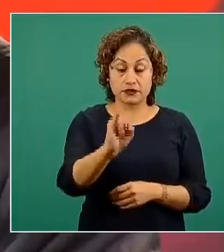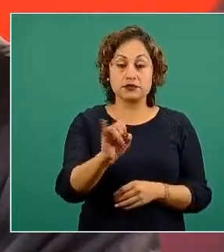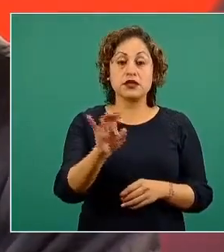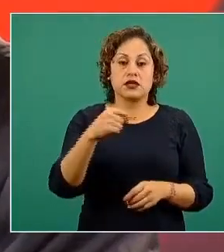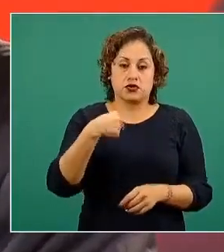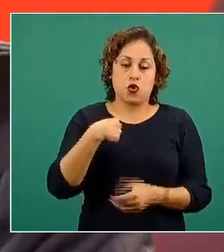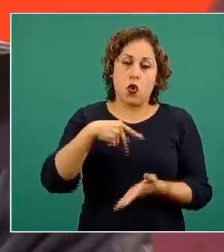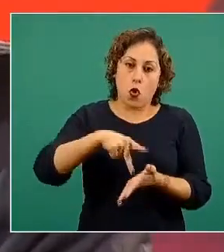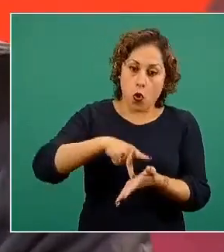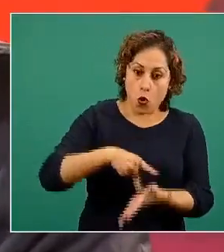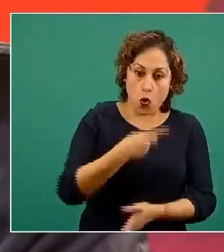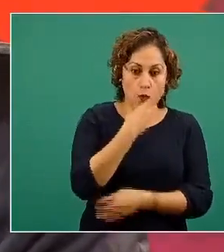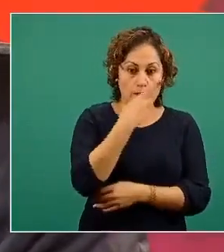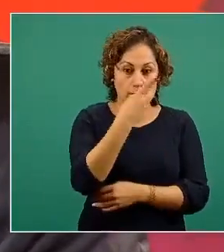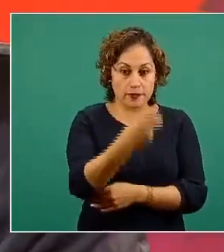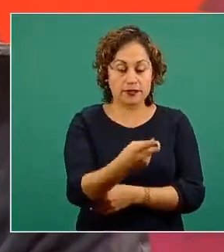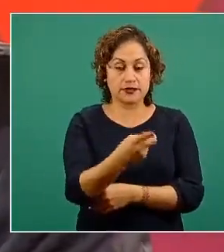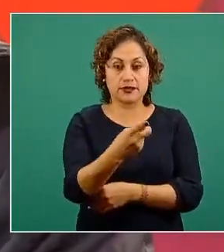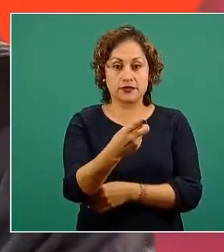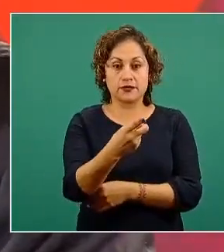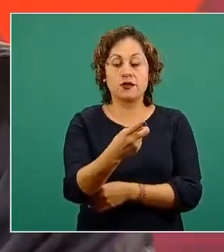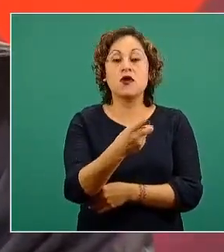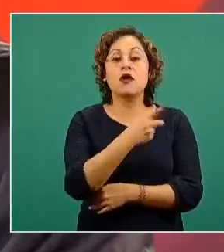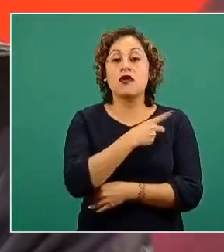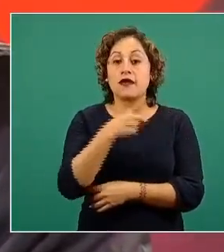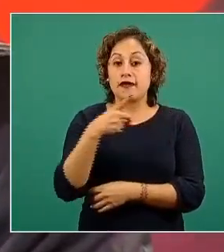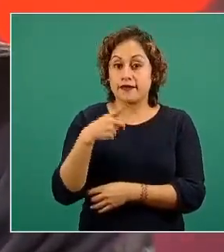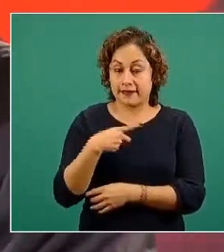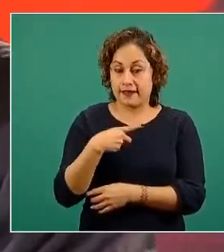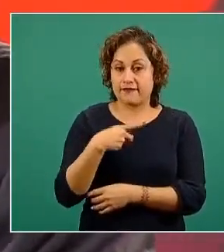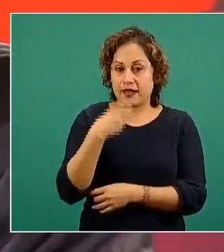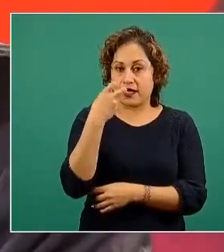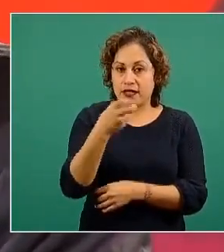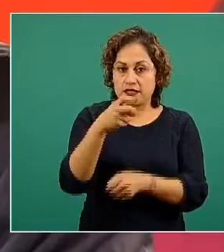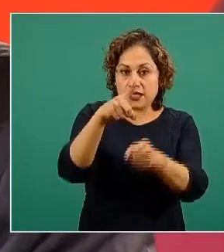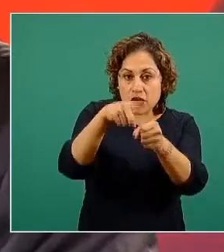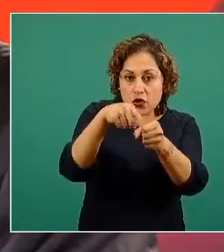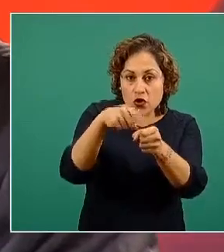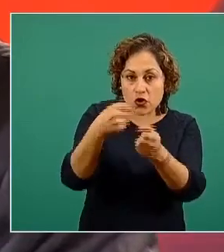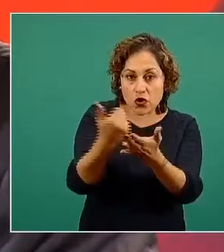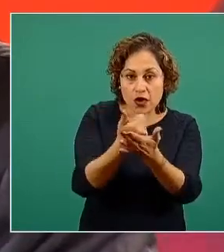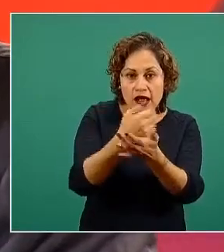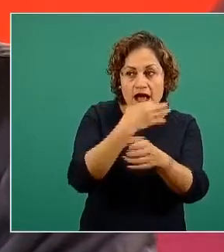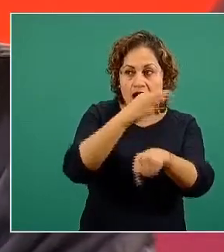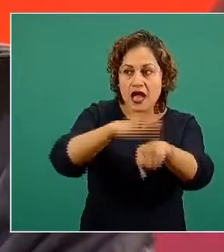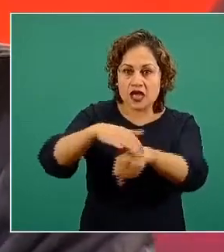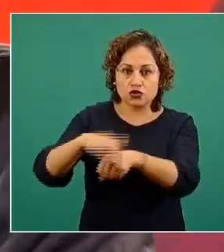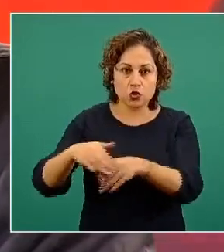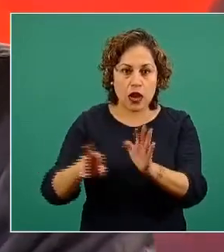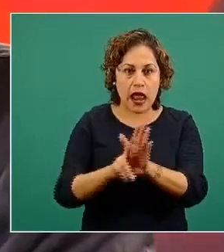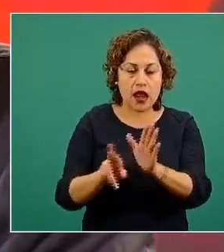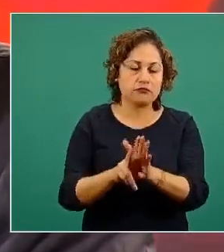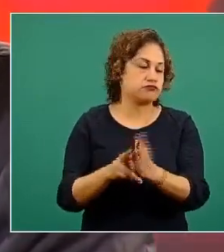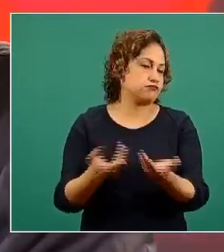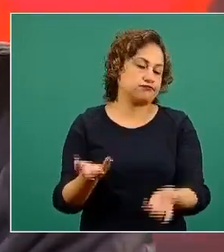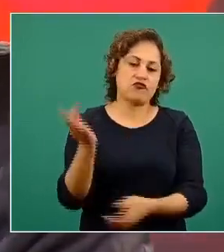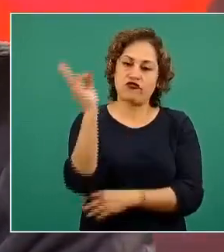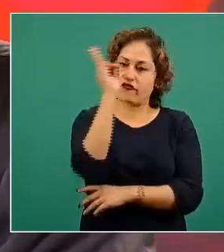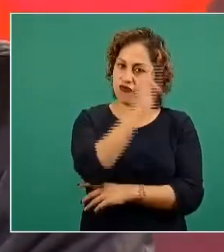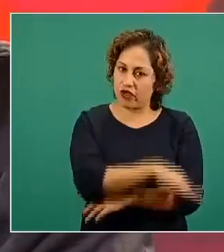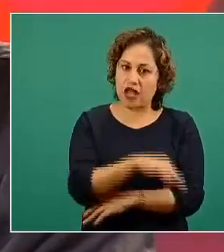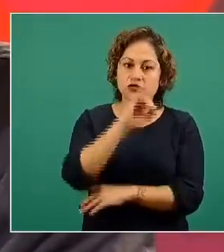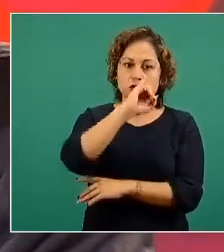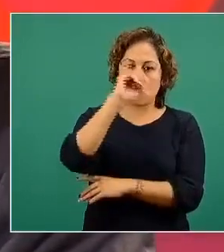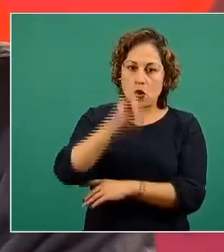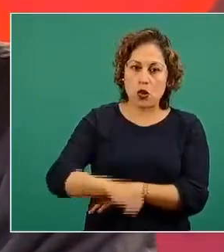volver a insistir, lo del código azul es falso, ya se desmintió también por la jefa de gobierno, pero